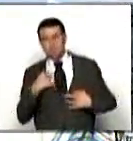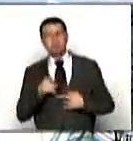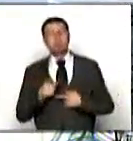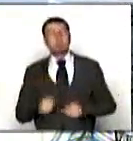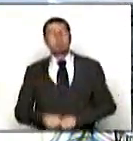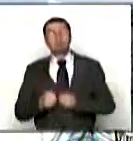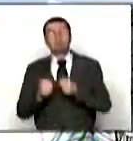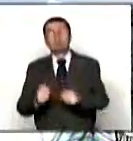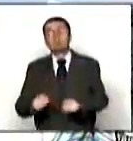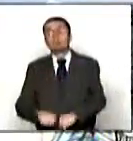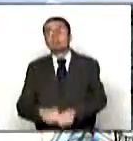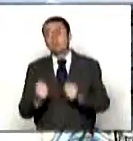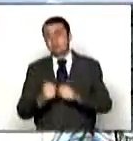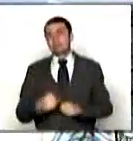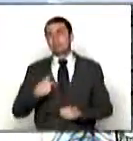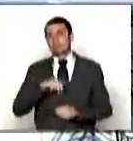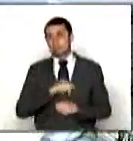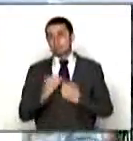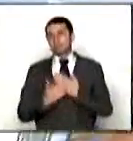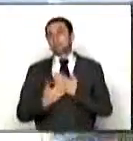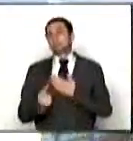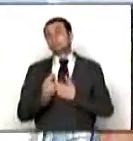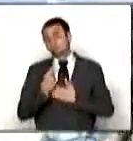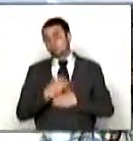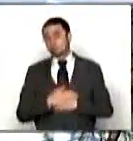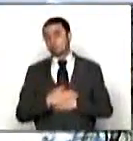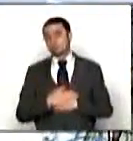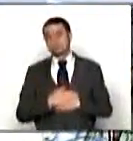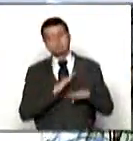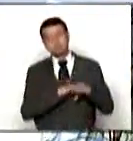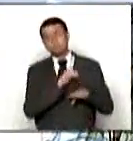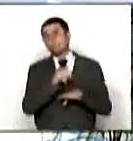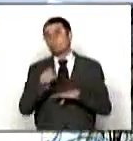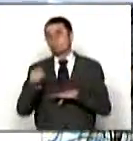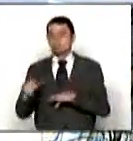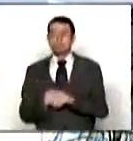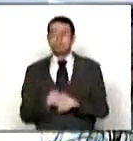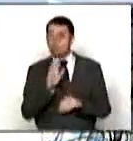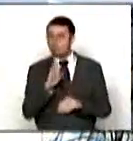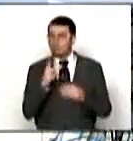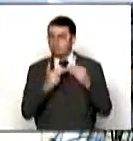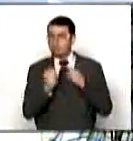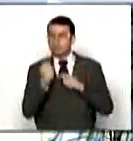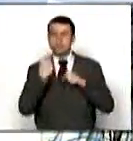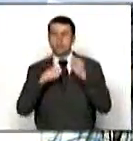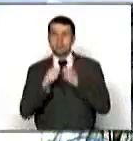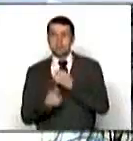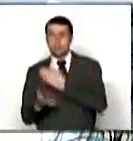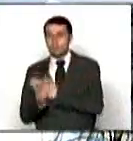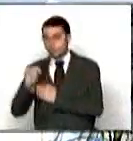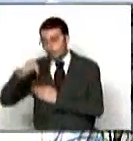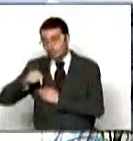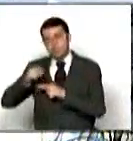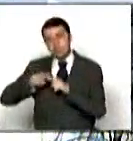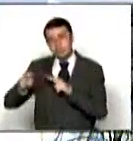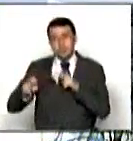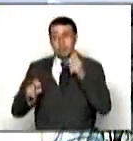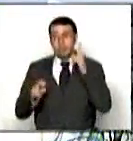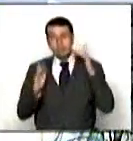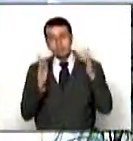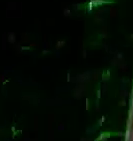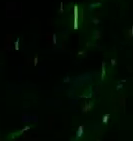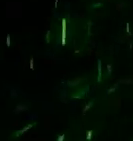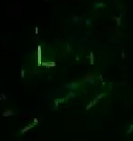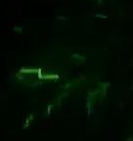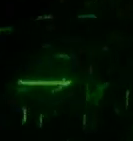vida. Y nosotros somos los grandes responsables. Vamos a este corte de comerciales y ya regresamos aquí desde Manizales y Pereira, Conexión Vital.